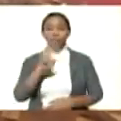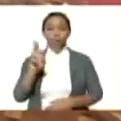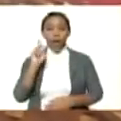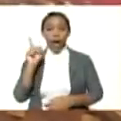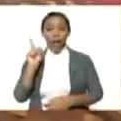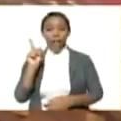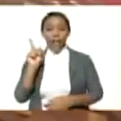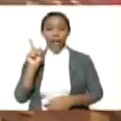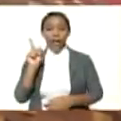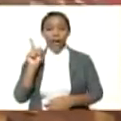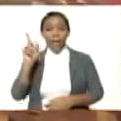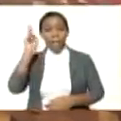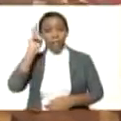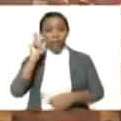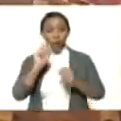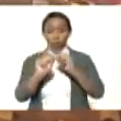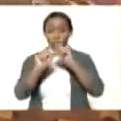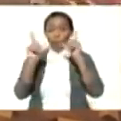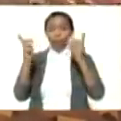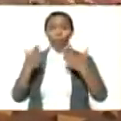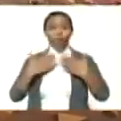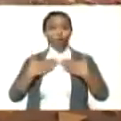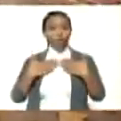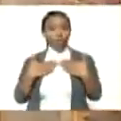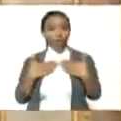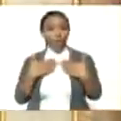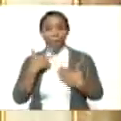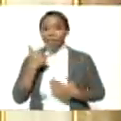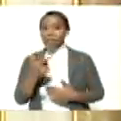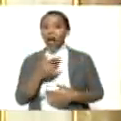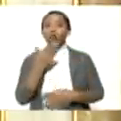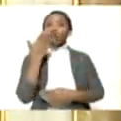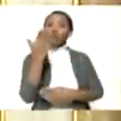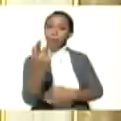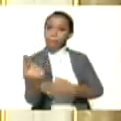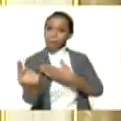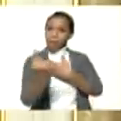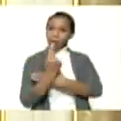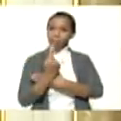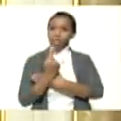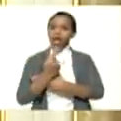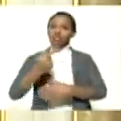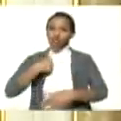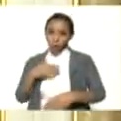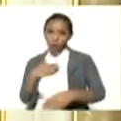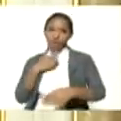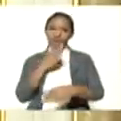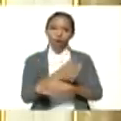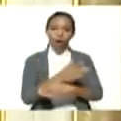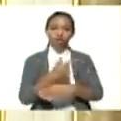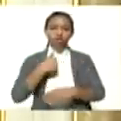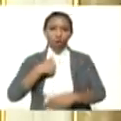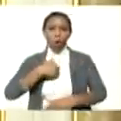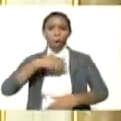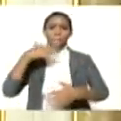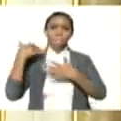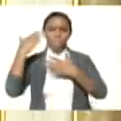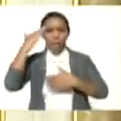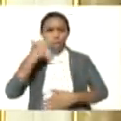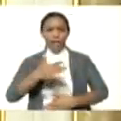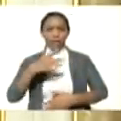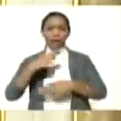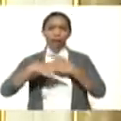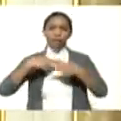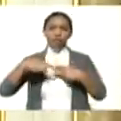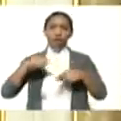profesor admirado por mí me decía: a donde usted me mande, para allá voy, soy un soldado de la revolución.